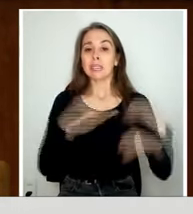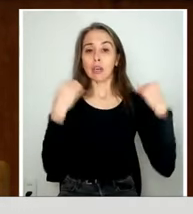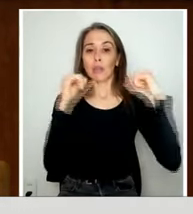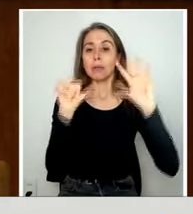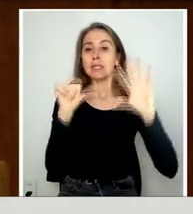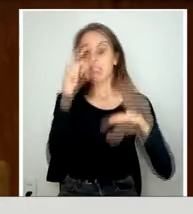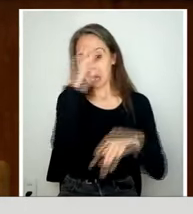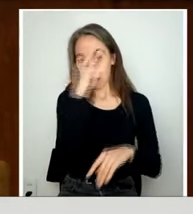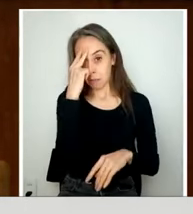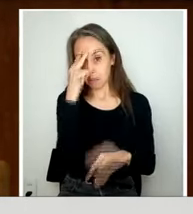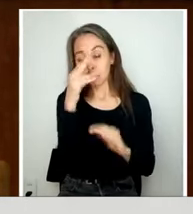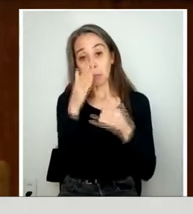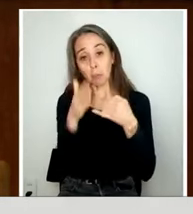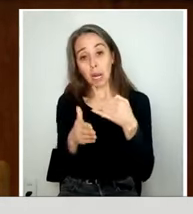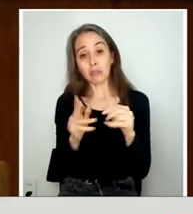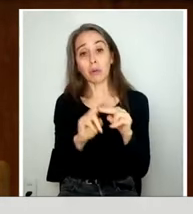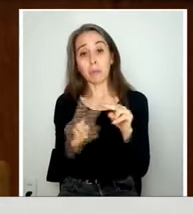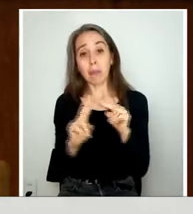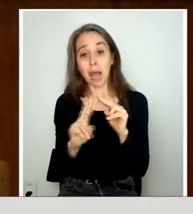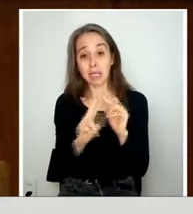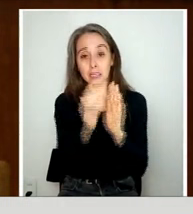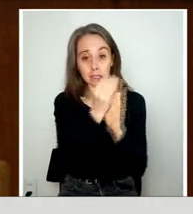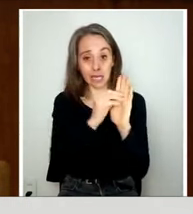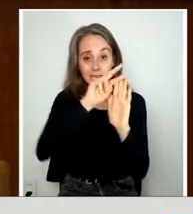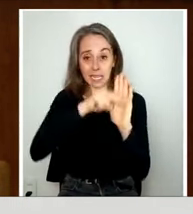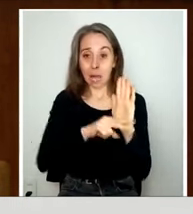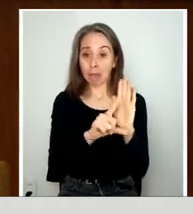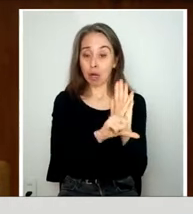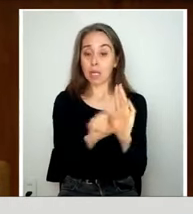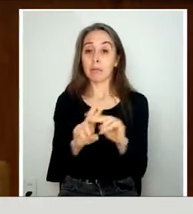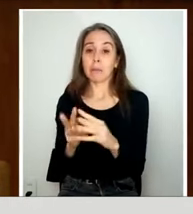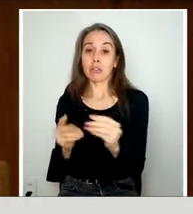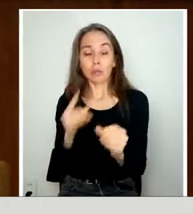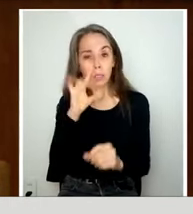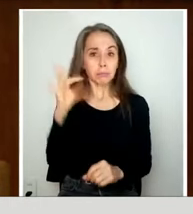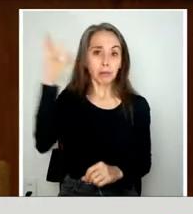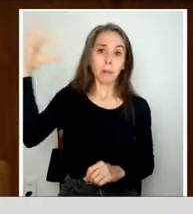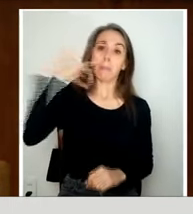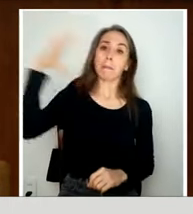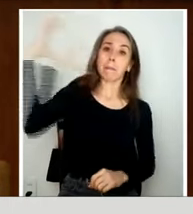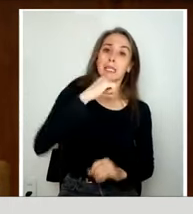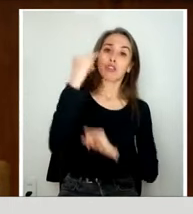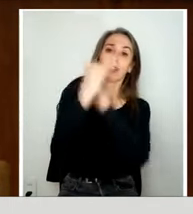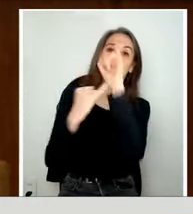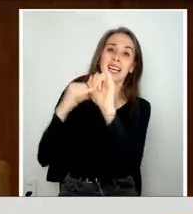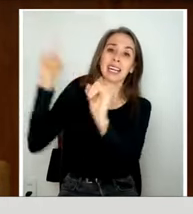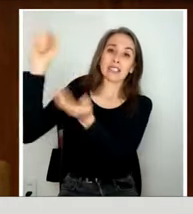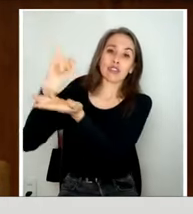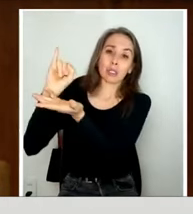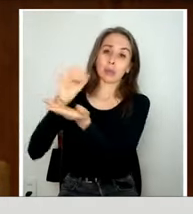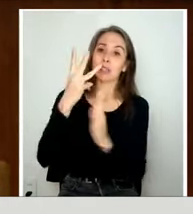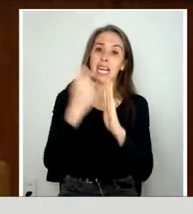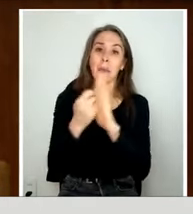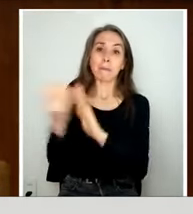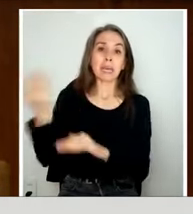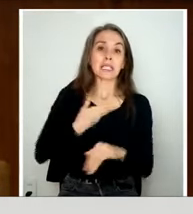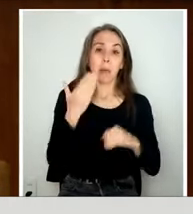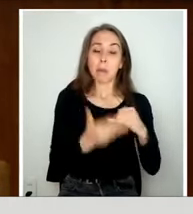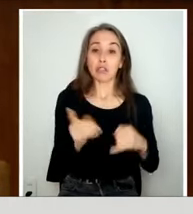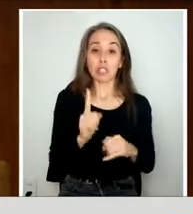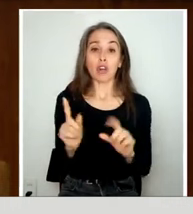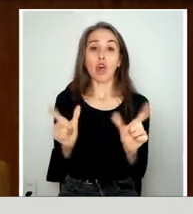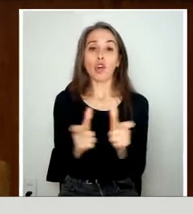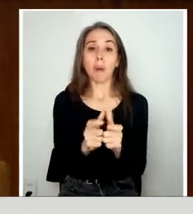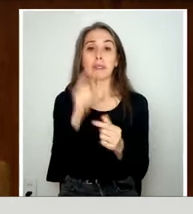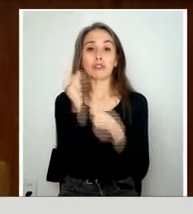el plazo para implementar las acciones correctivas orientadas a solucionar los hallazgos críticos es de 3 meses de no cumplirse este plazo la Comisión Nacional de control de